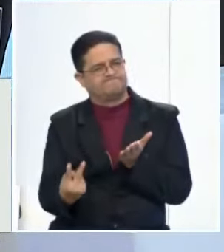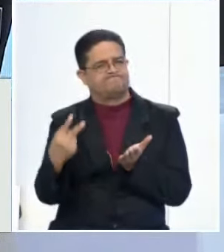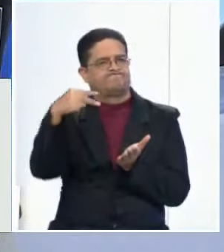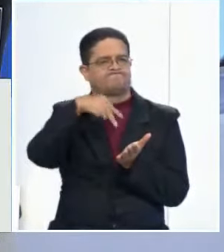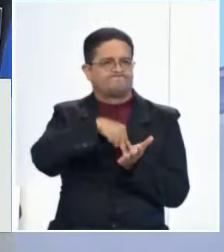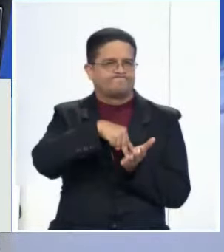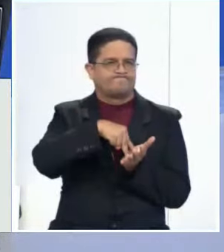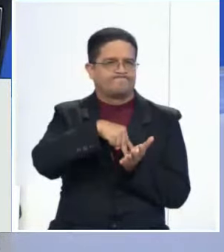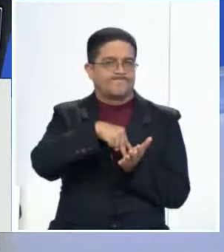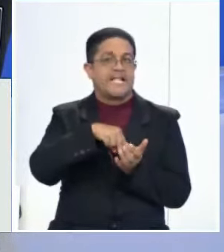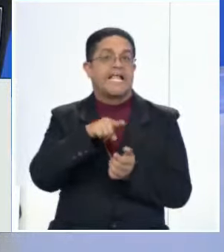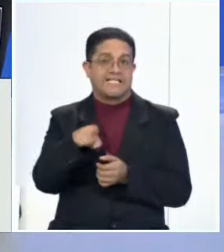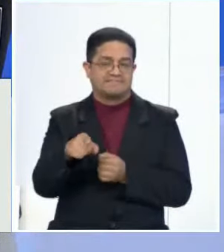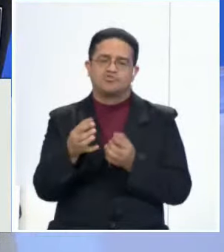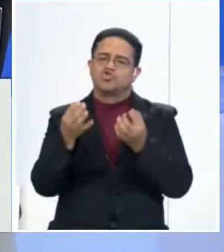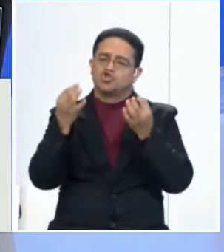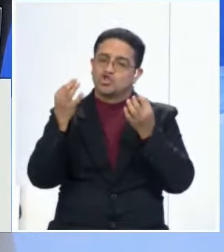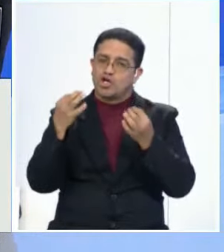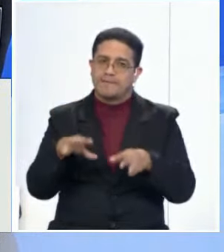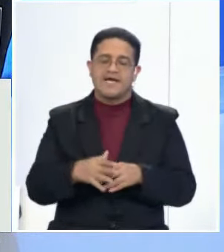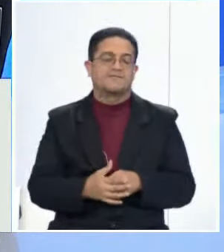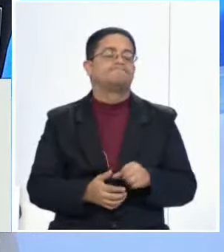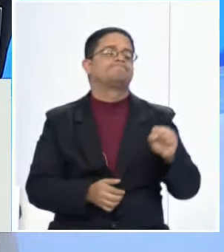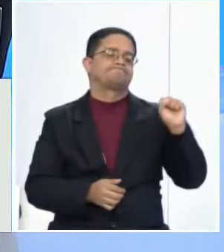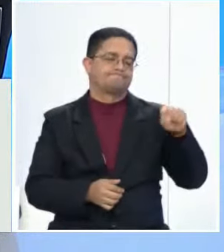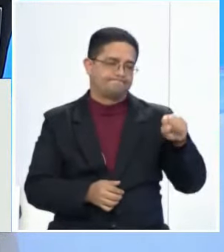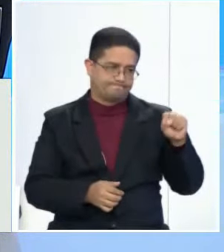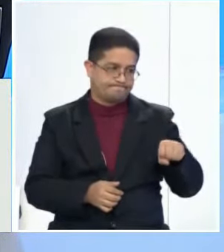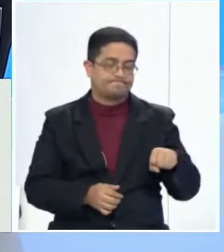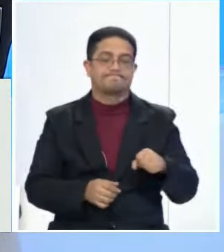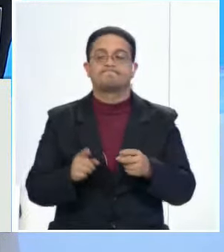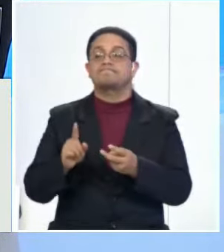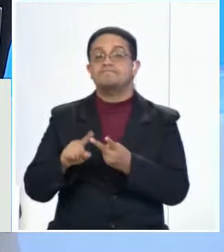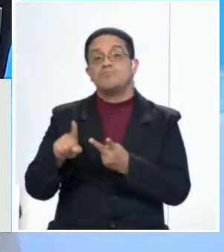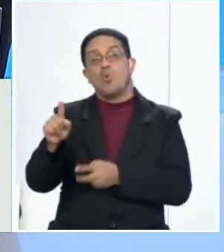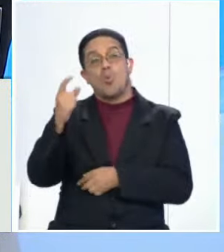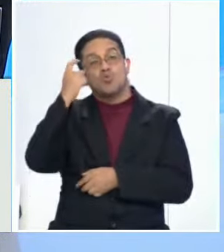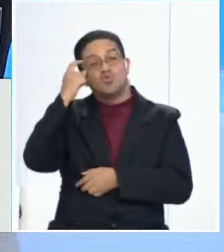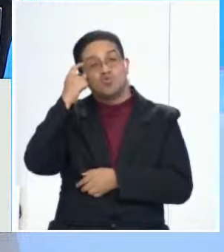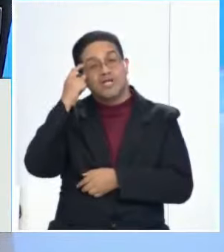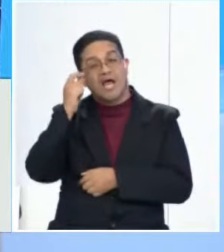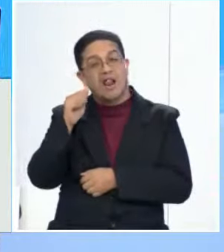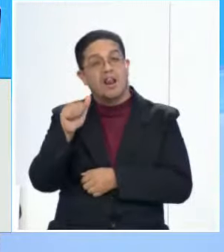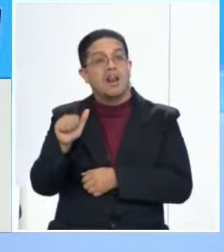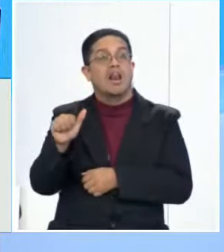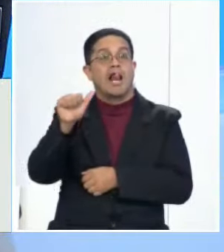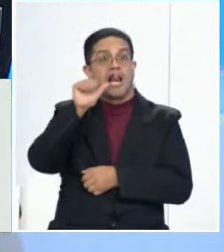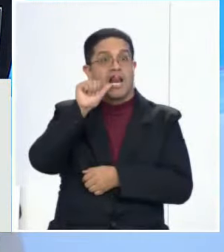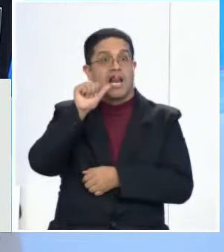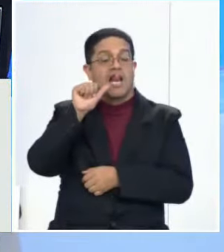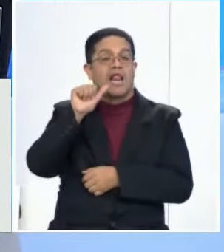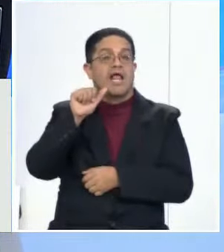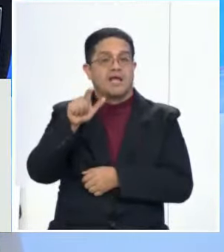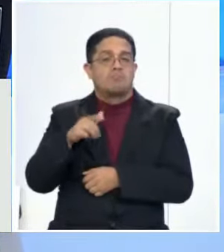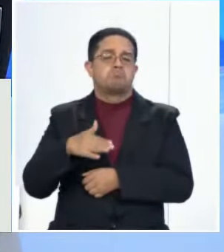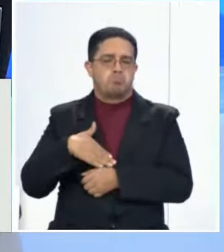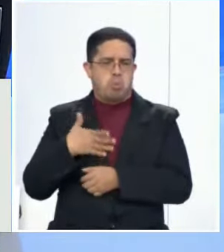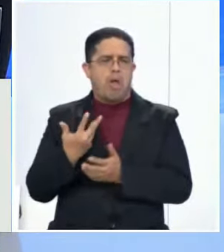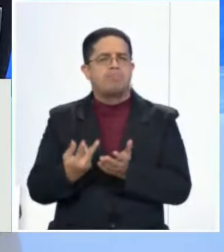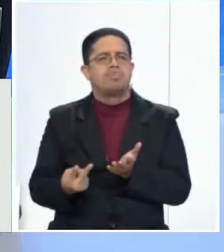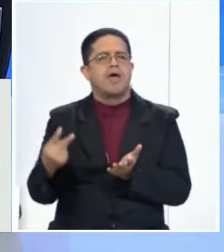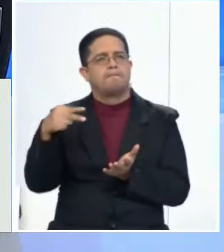baño y esto es considerado totalmente normal. De igual manera, si tenemos un día en donde consumimos mucho líquido, es esperado de que podamos